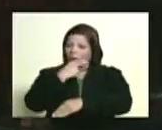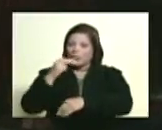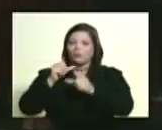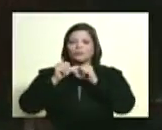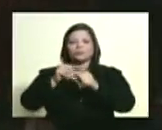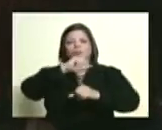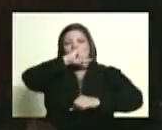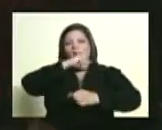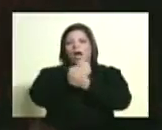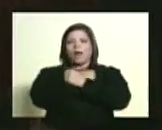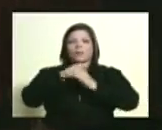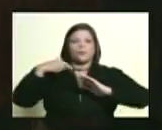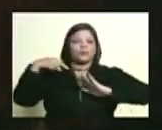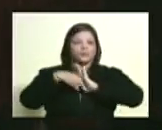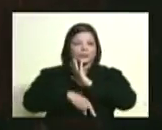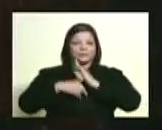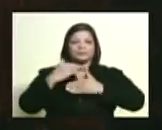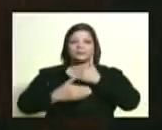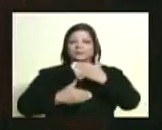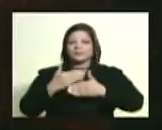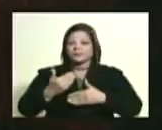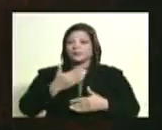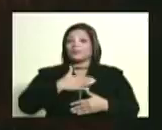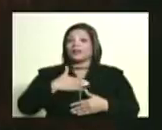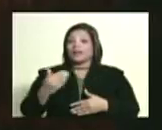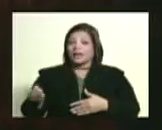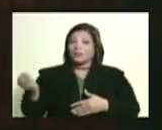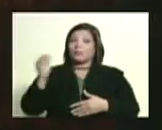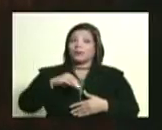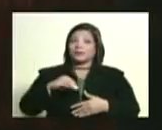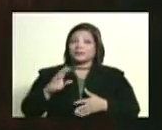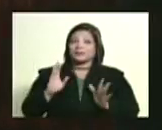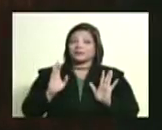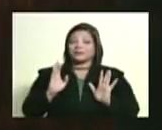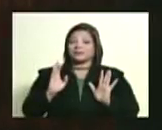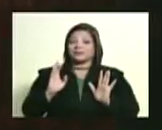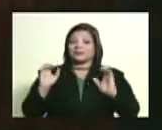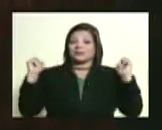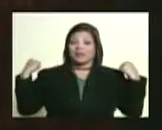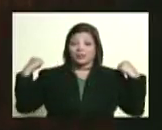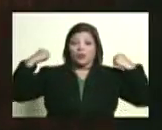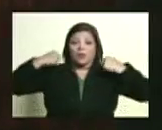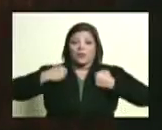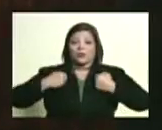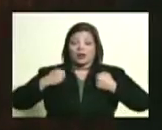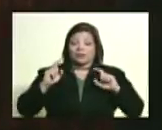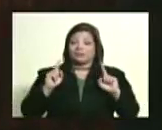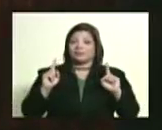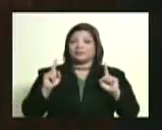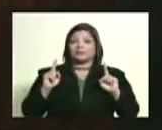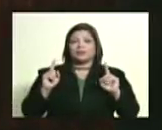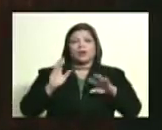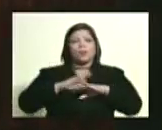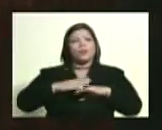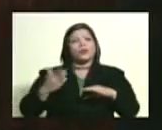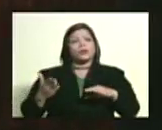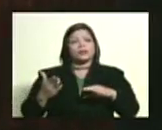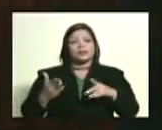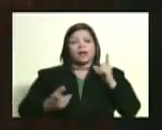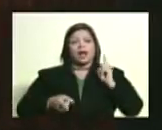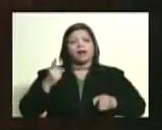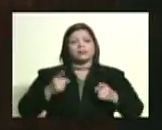amor profundo, ¿no? A veces quisiéramos no tener esa, digamos, ese moral, pero bueno, creo que nos ha